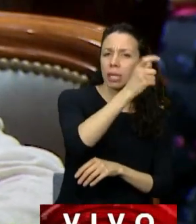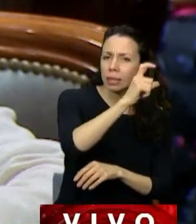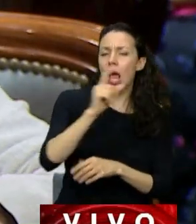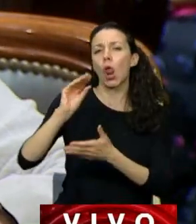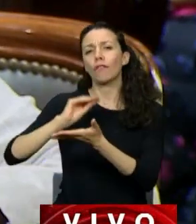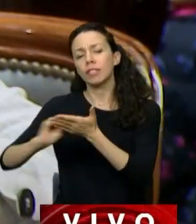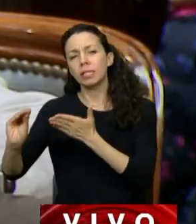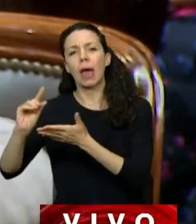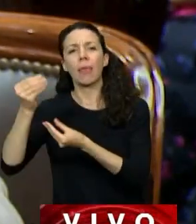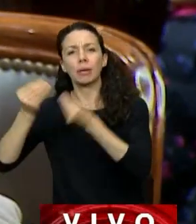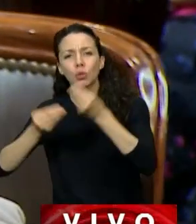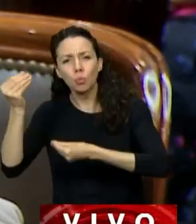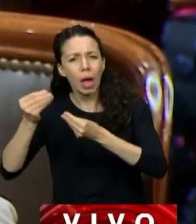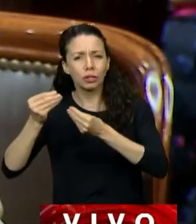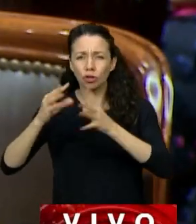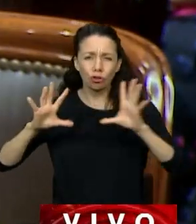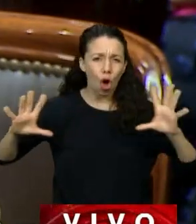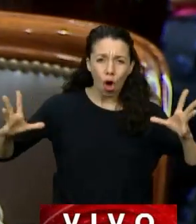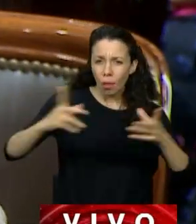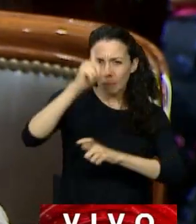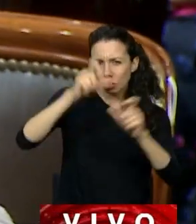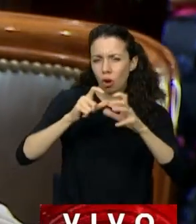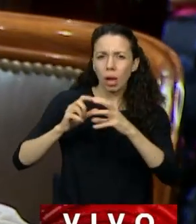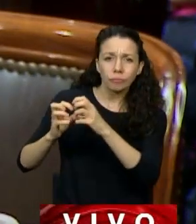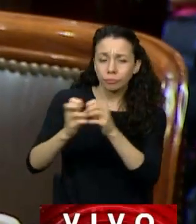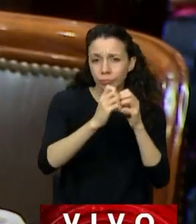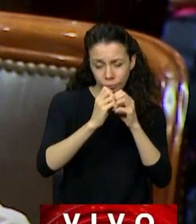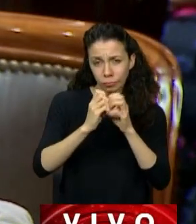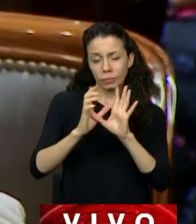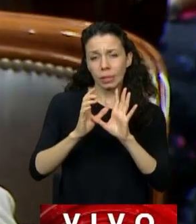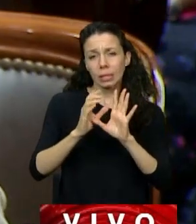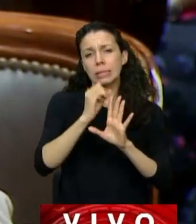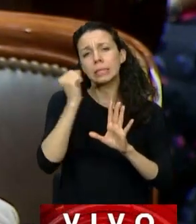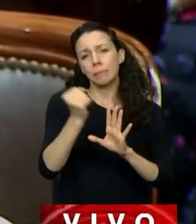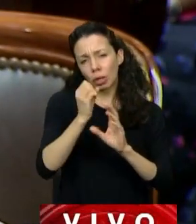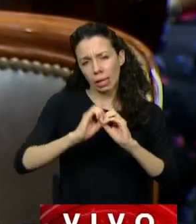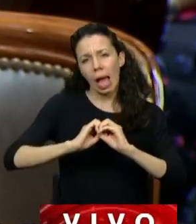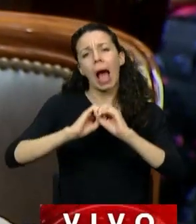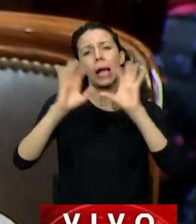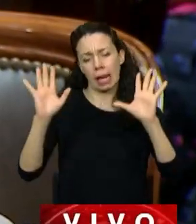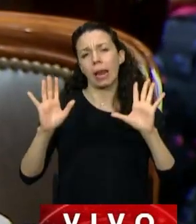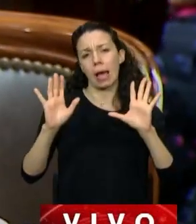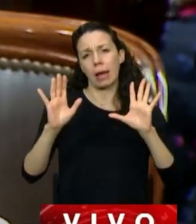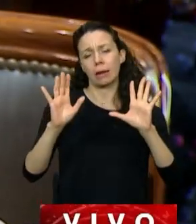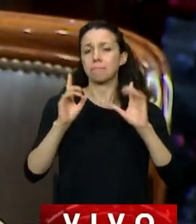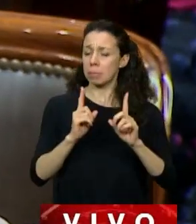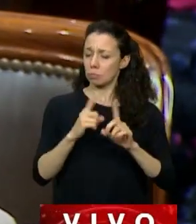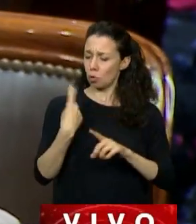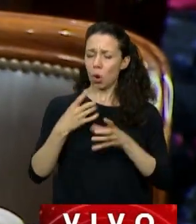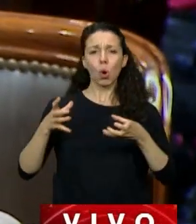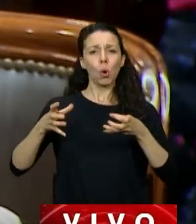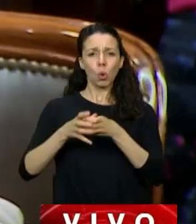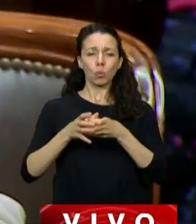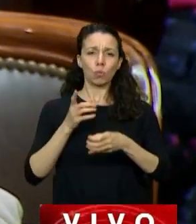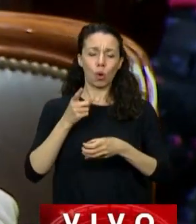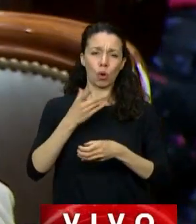Oficina de Presupuesto del Congreso completo, y mucho de eso hay que decir y hay que aclarar, pedido justamente por nosotros mismos, por la oposición, como